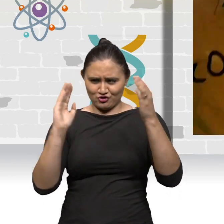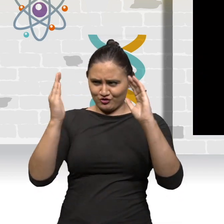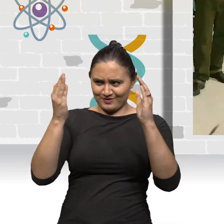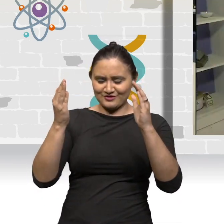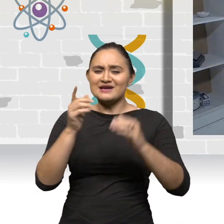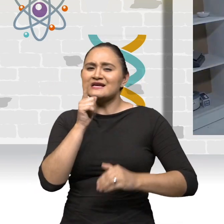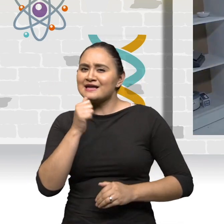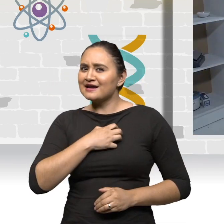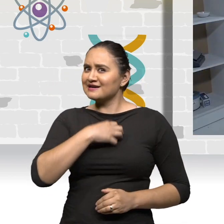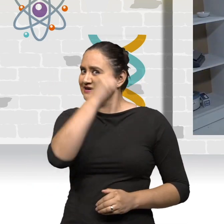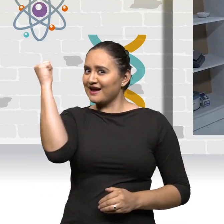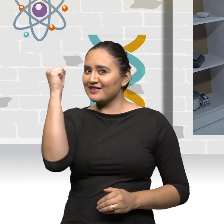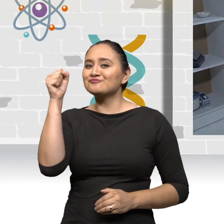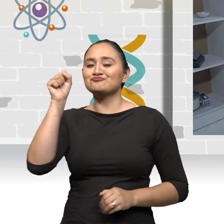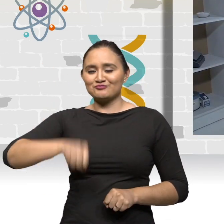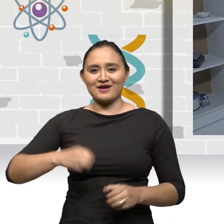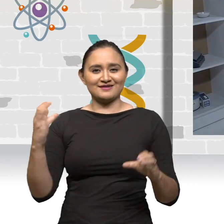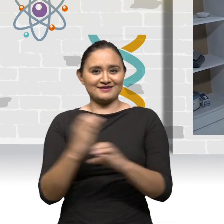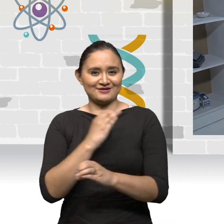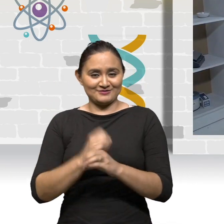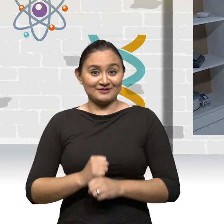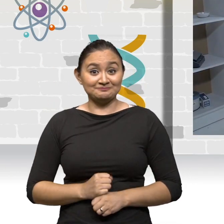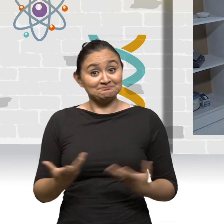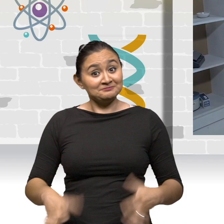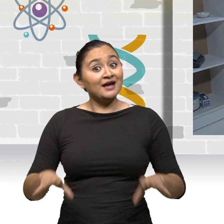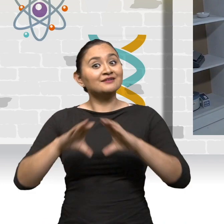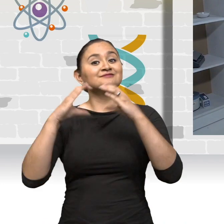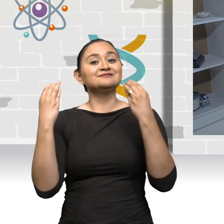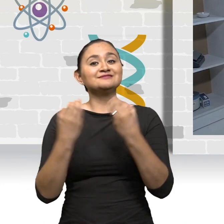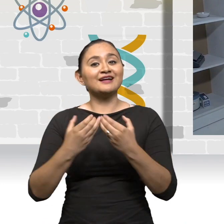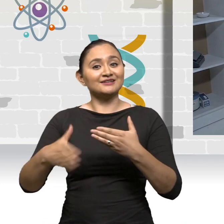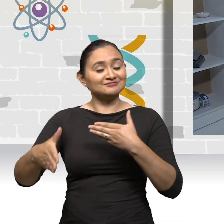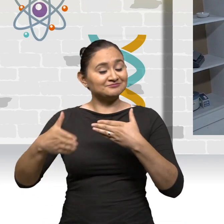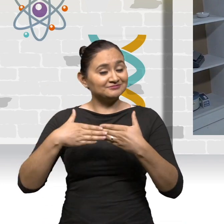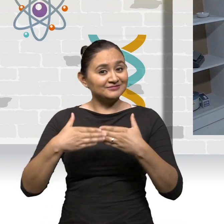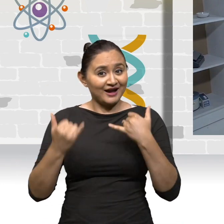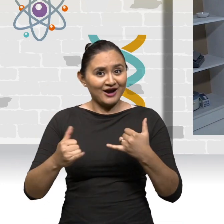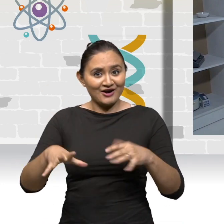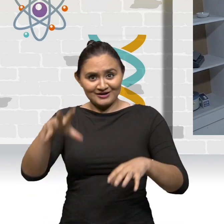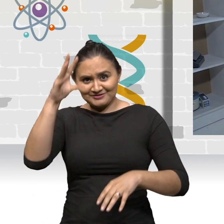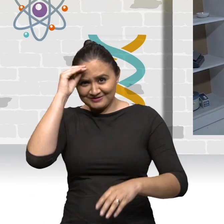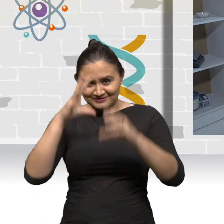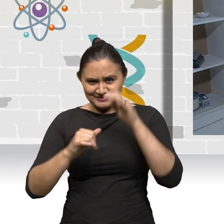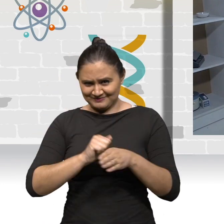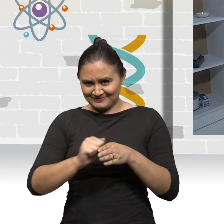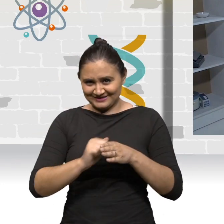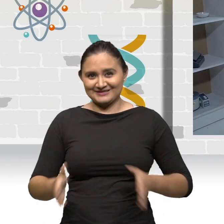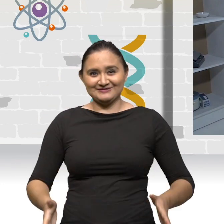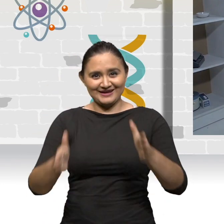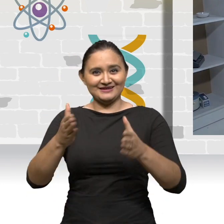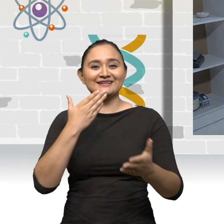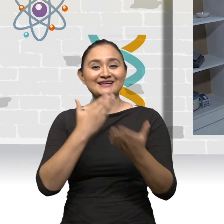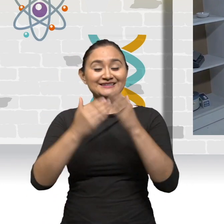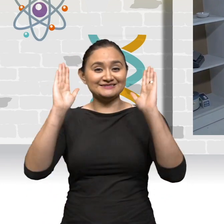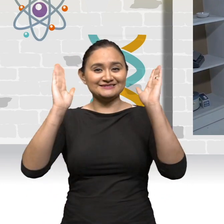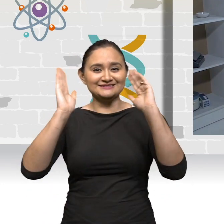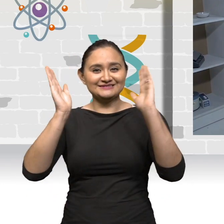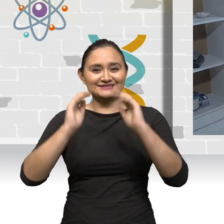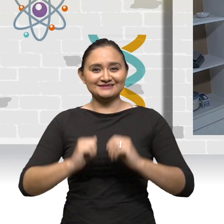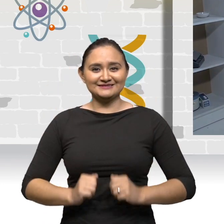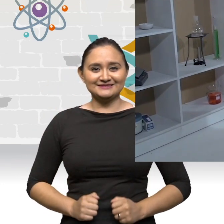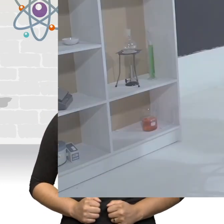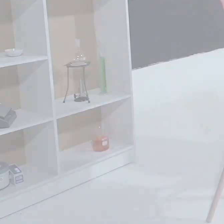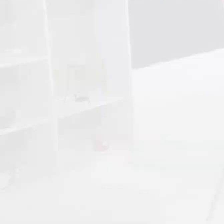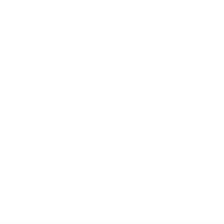juego. Y hasta aquí la clase de hoy. Seguro estos conocimientos te serán de mucha utilidad y lo podrás aplicar en tu vida diaria. Hasta